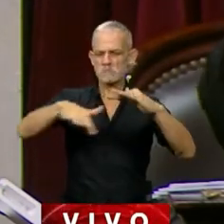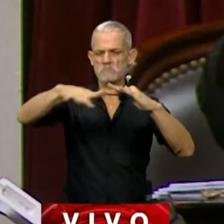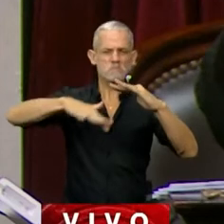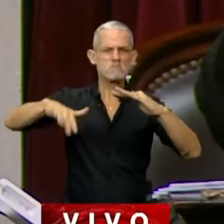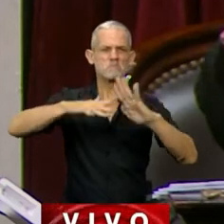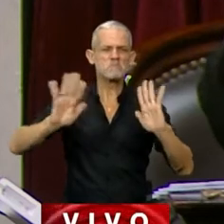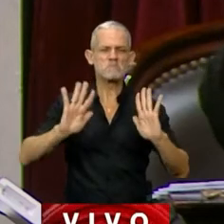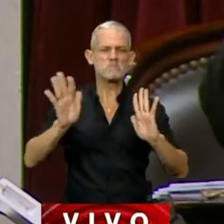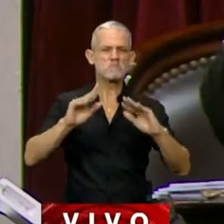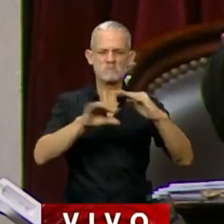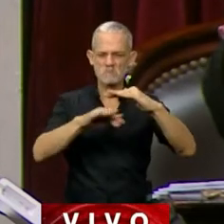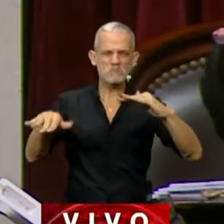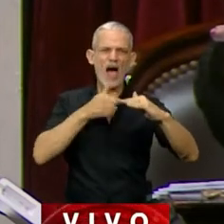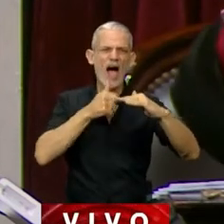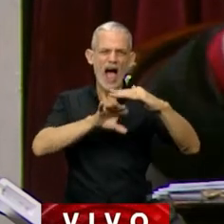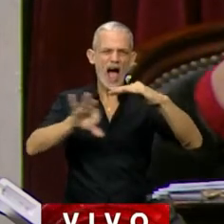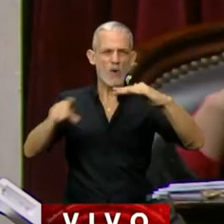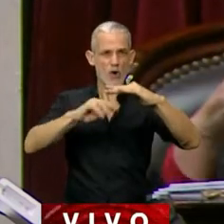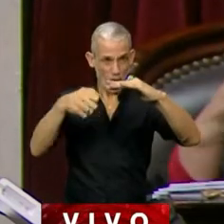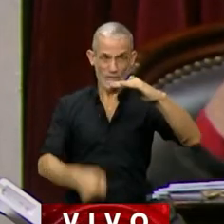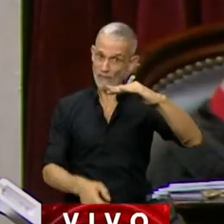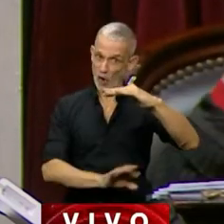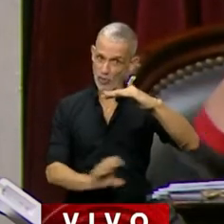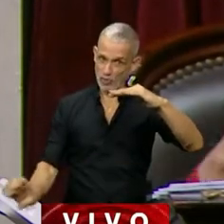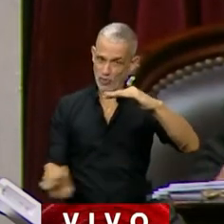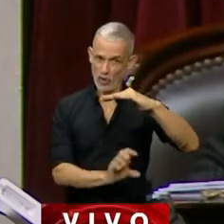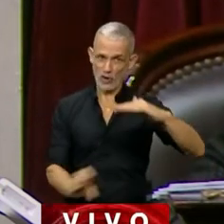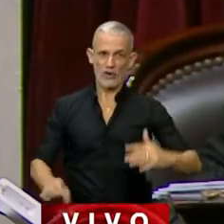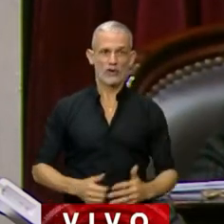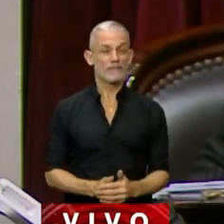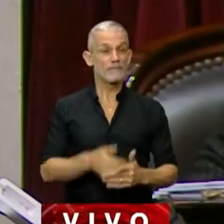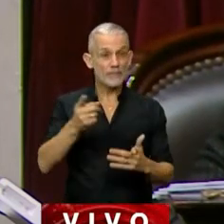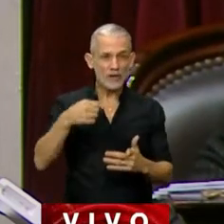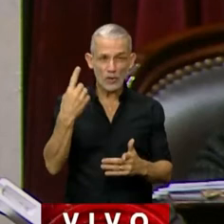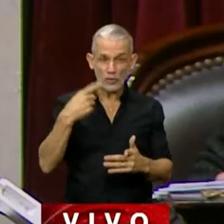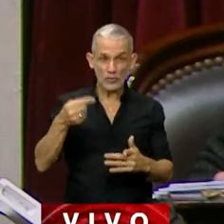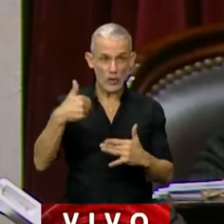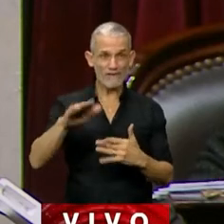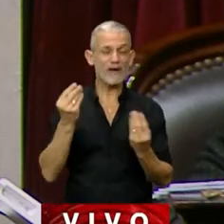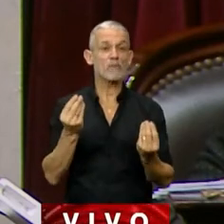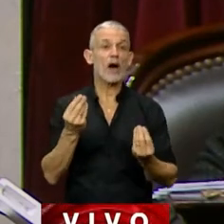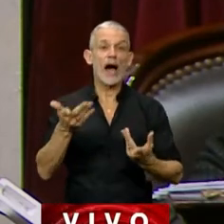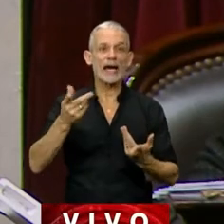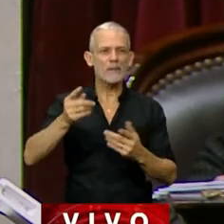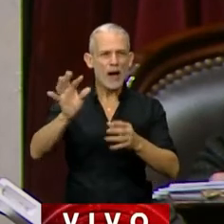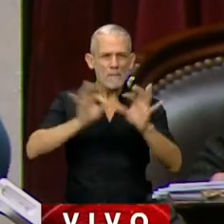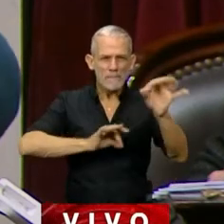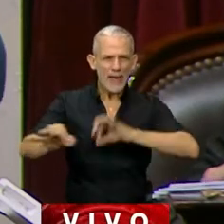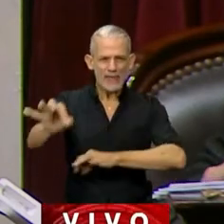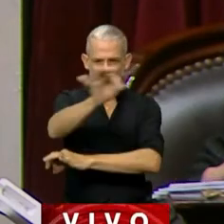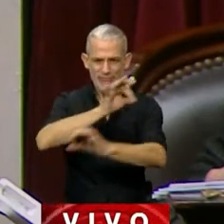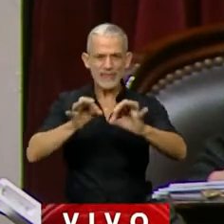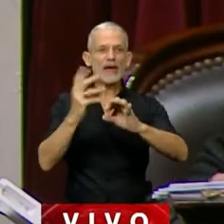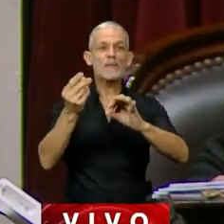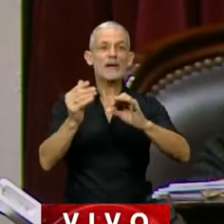no incide sobre la columna de agua. Es decir, que lo que vamos a poder en todo caso medir va a ser